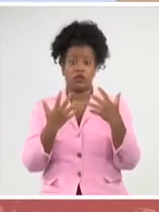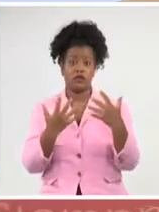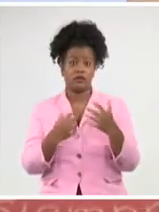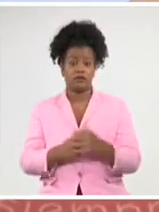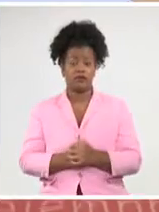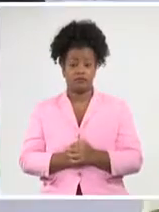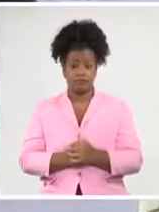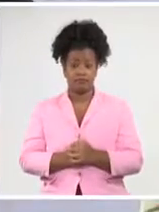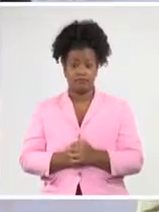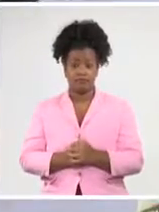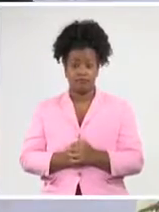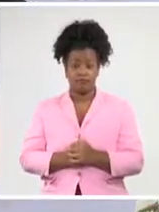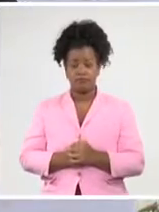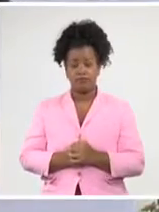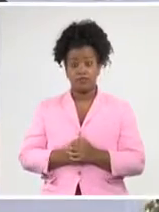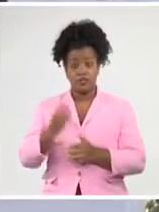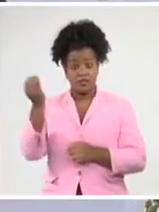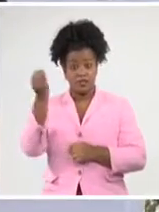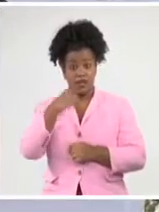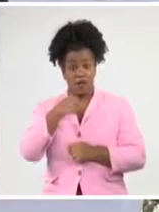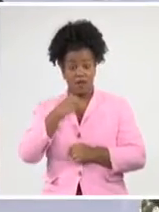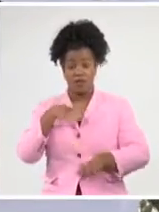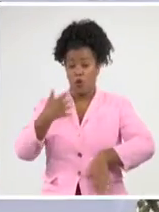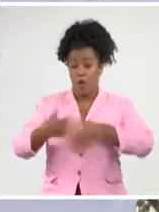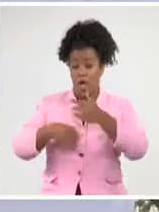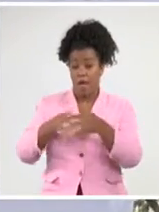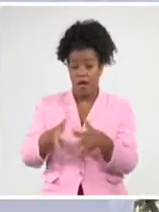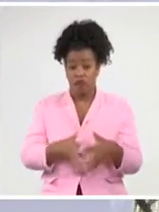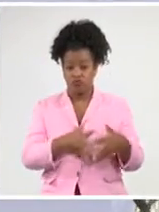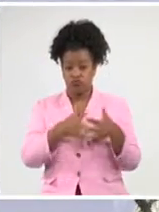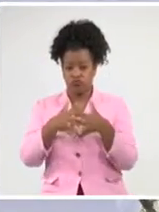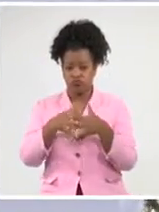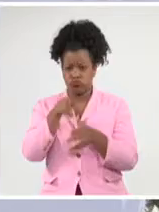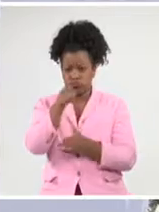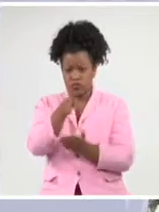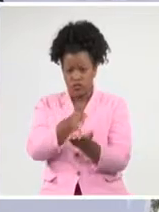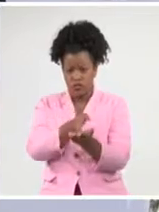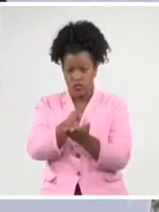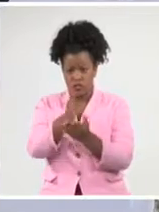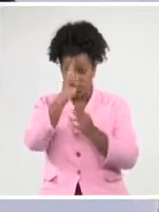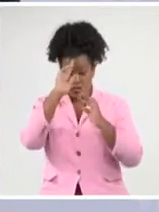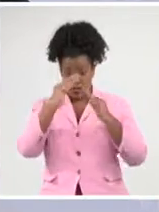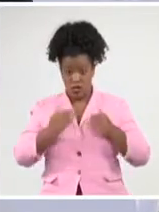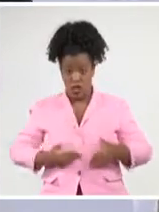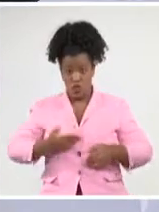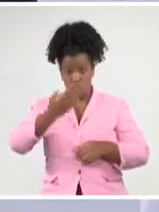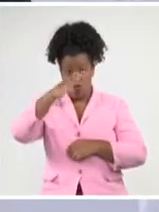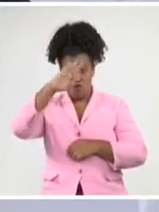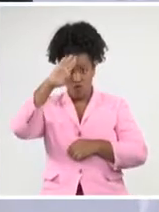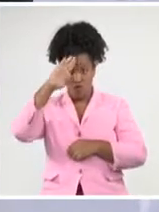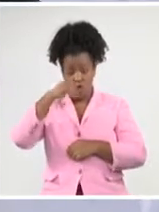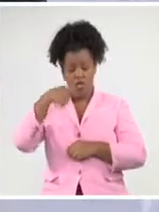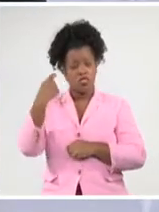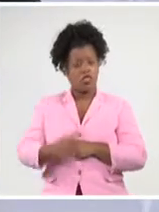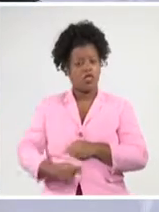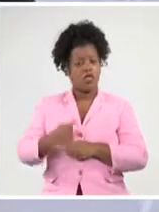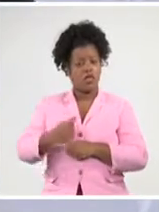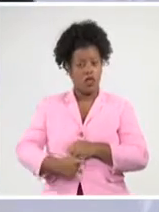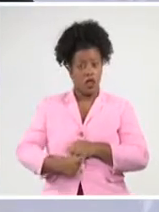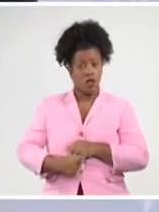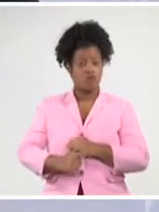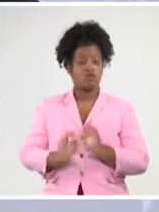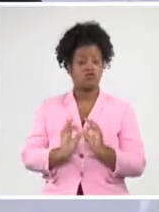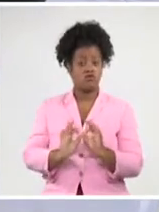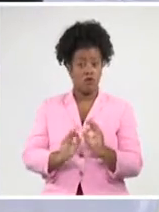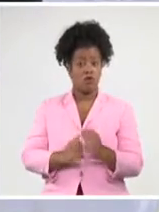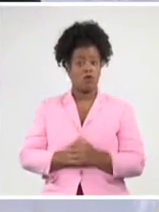los enemigos que nos siguen cuestionando. Pero la salud en Cuba es un deber, un derecho, y